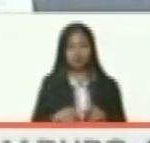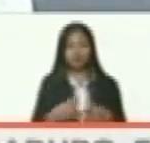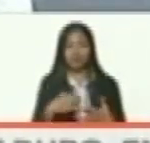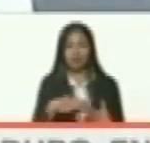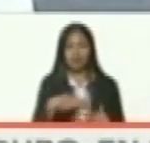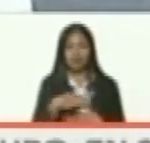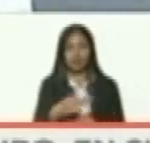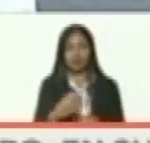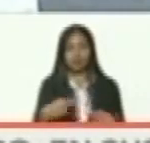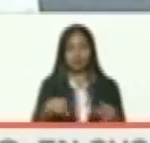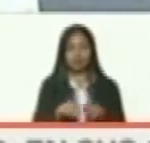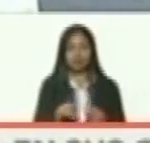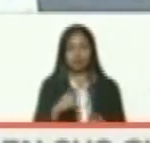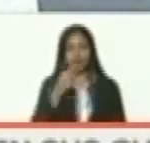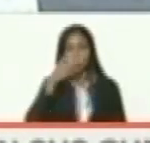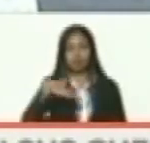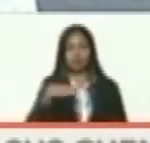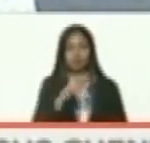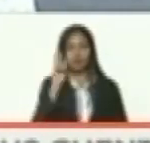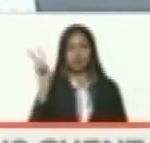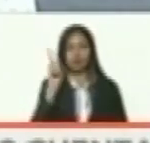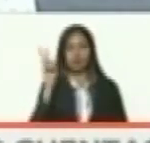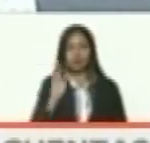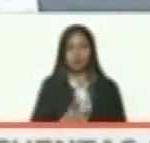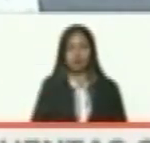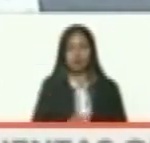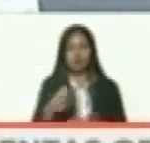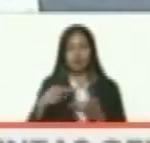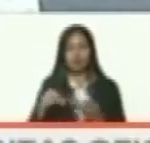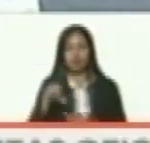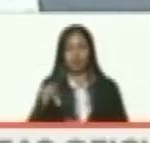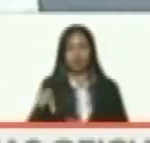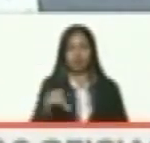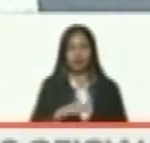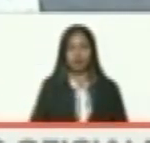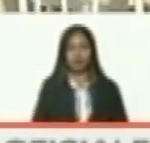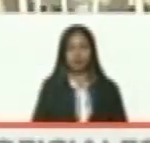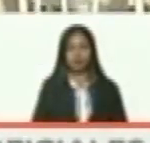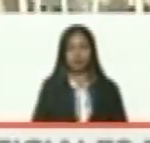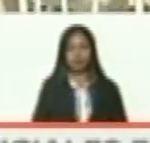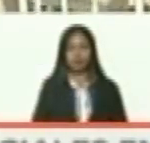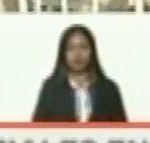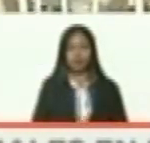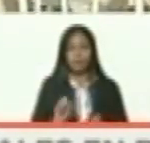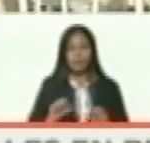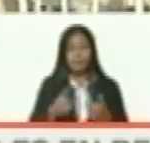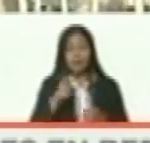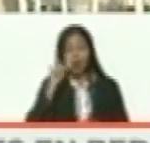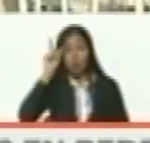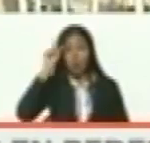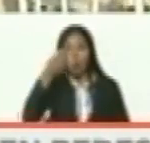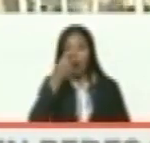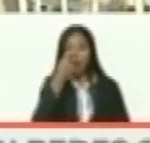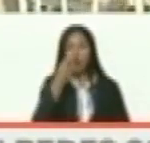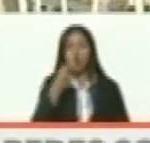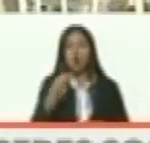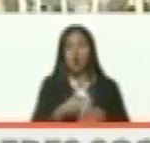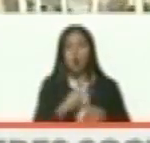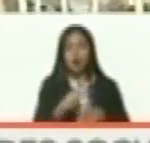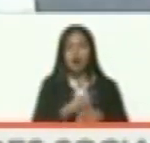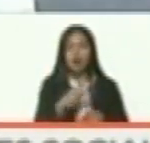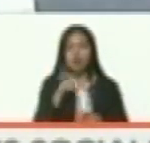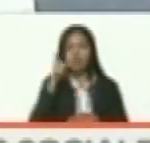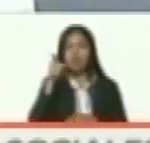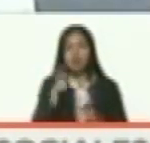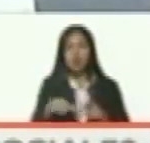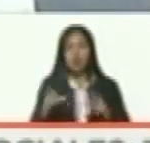interés para el pueblo de Venezuela en distintos estados. Vámonos primero al Guárico. El gobernador José Vázquez,